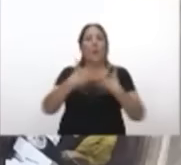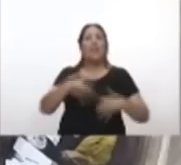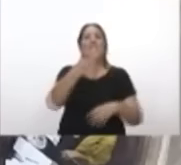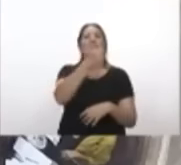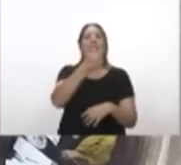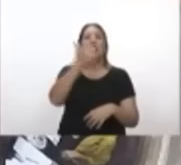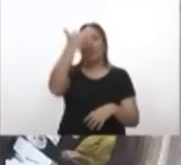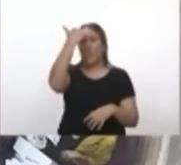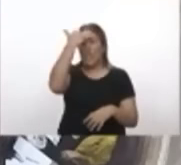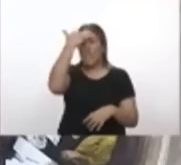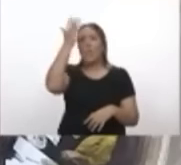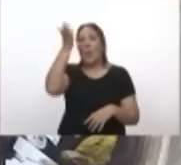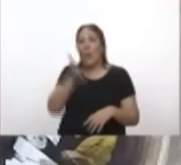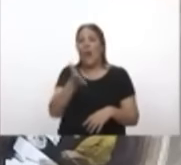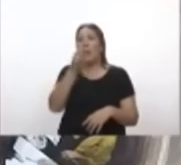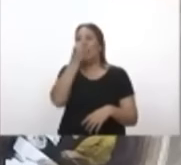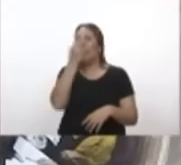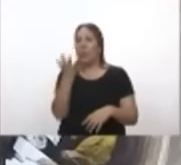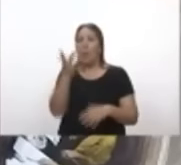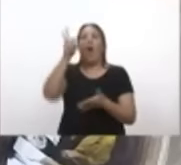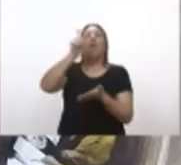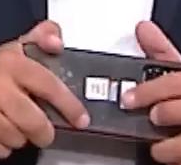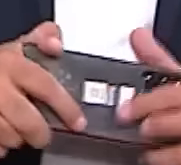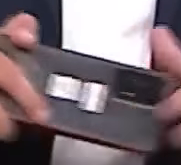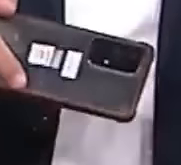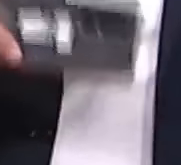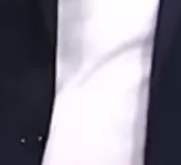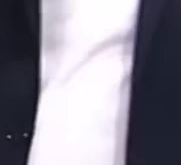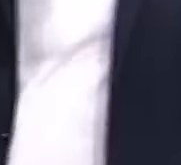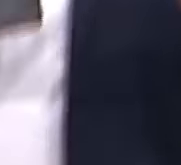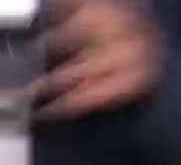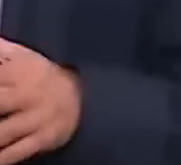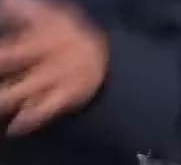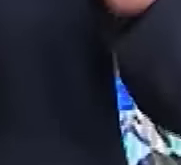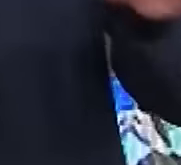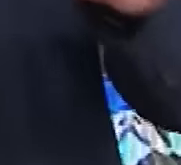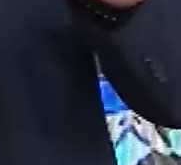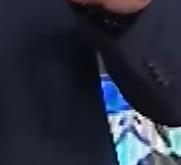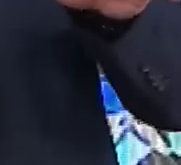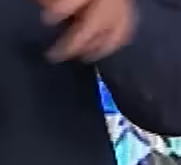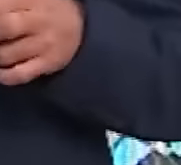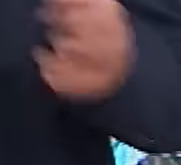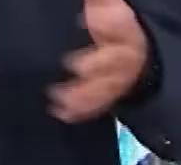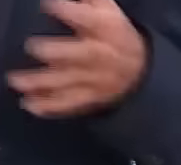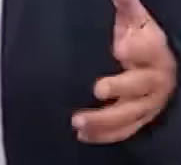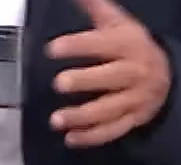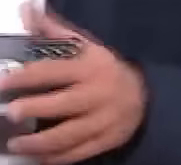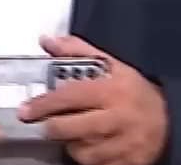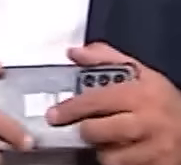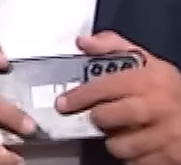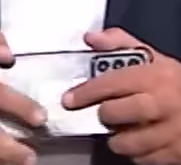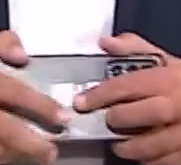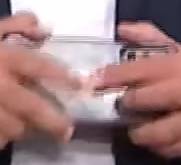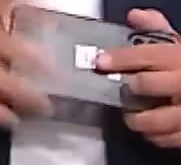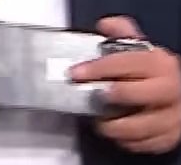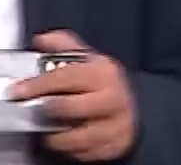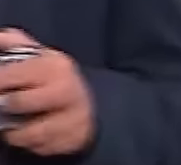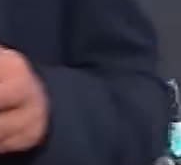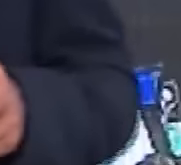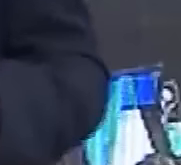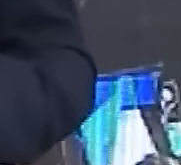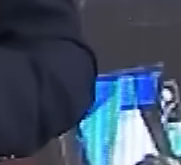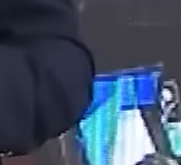Lo que terminó pasando ayer. Yo le quería Sí, no, ni hablar todo eso. Alú me decía algo hoy temprano antes de entrar al programa, algo